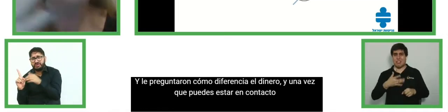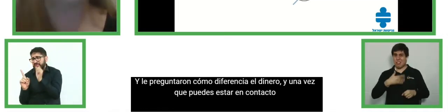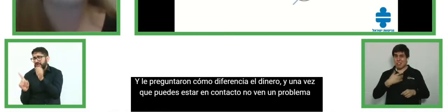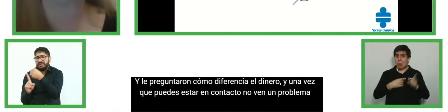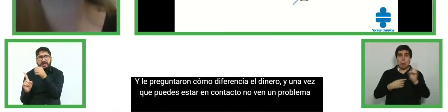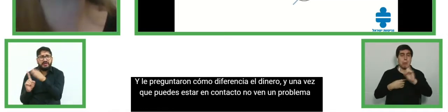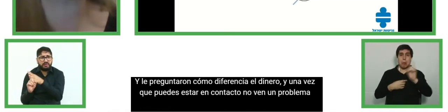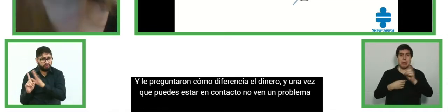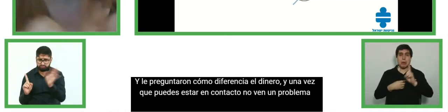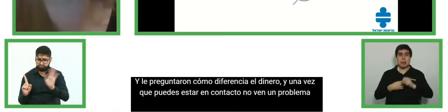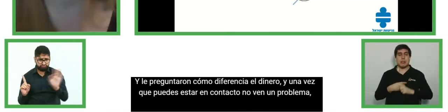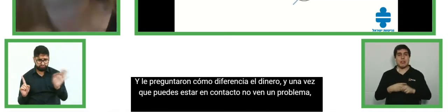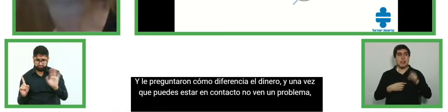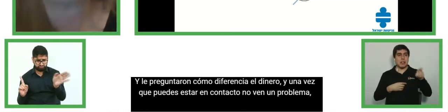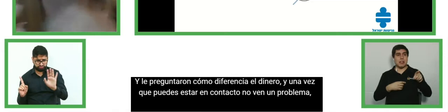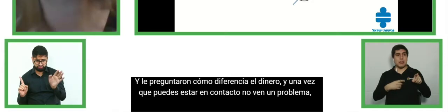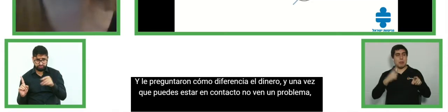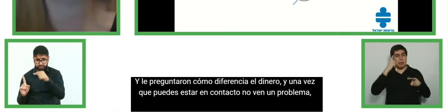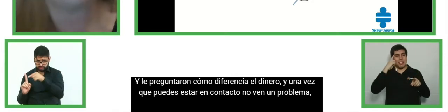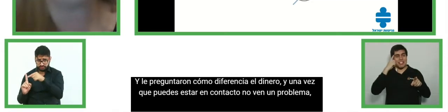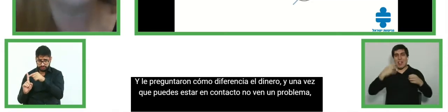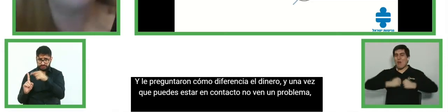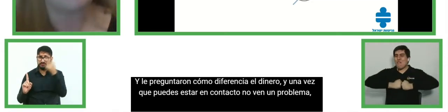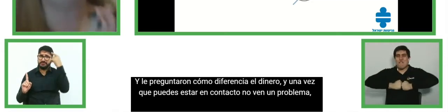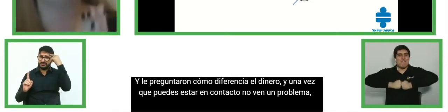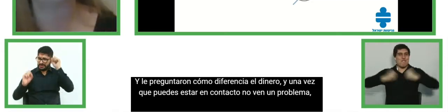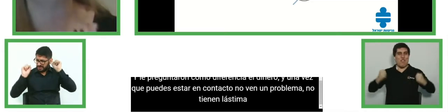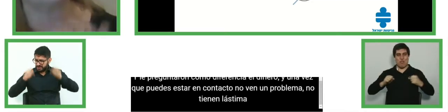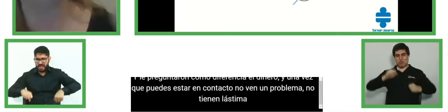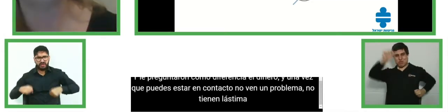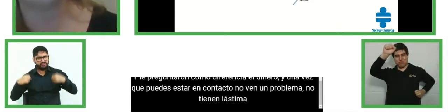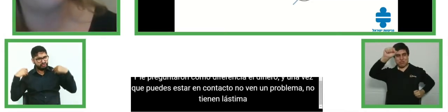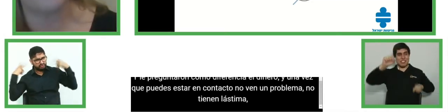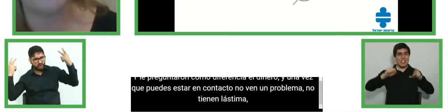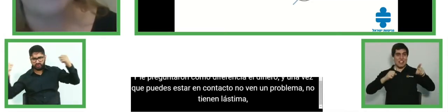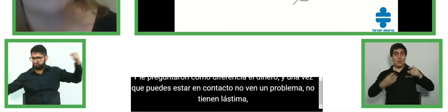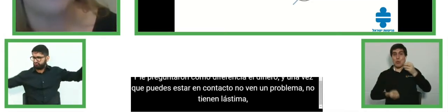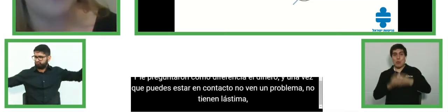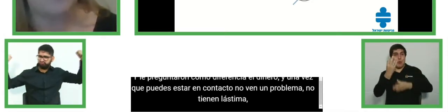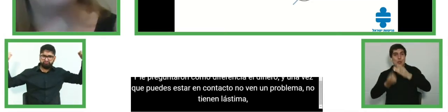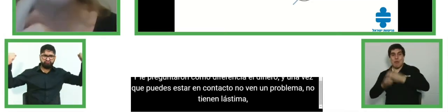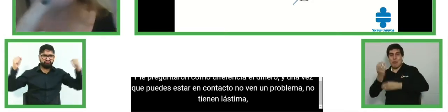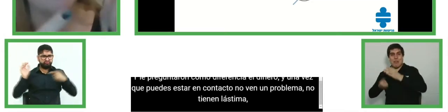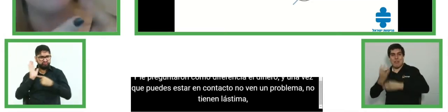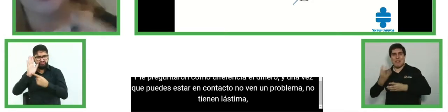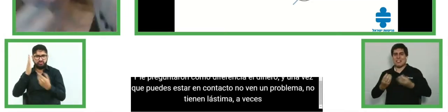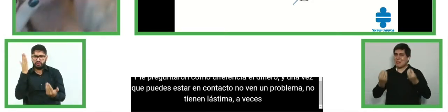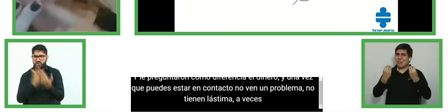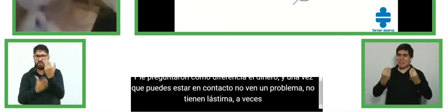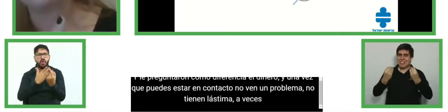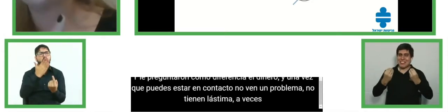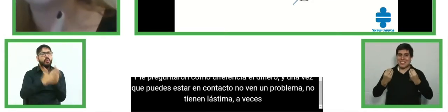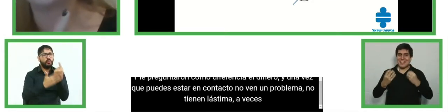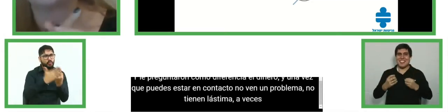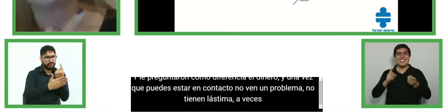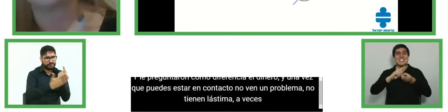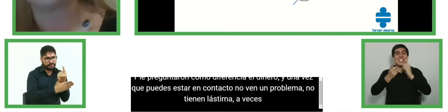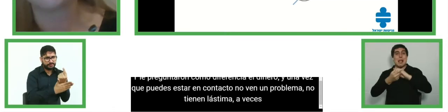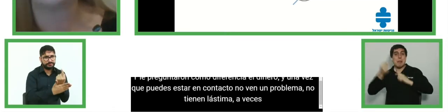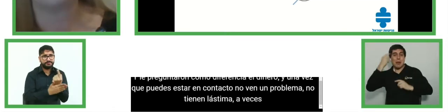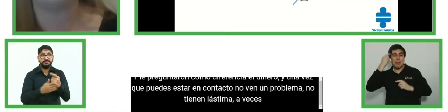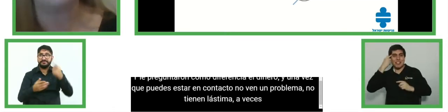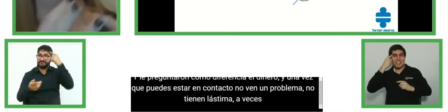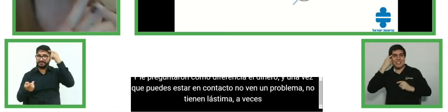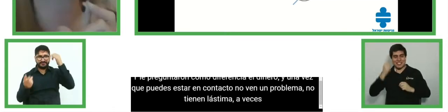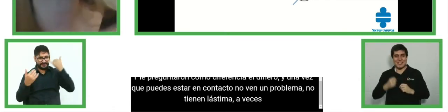A veces los ven como superhéroes con cosas que tienen nuevas y que son súper buenas, y eso cambia la perspectiva.